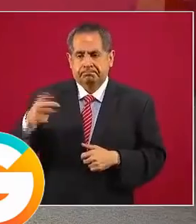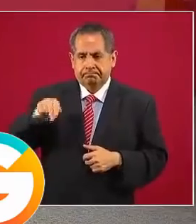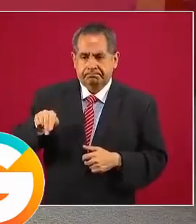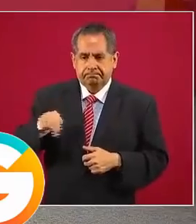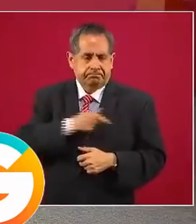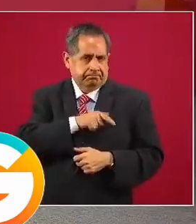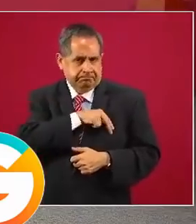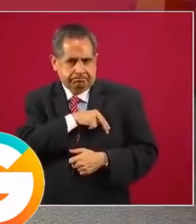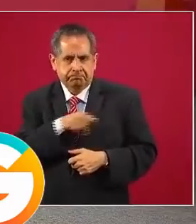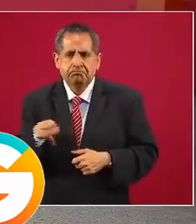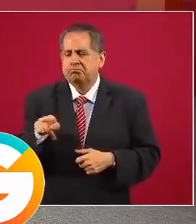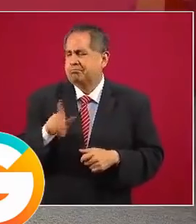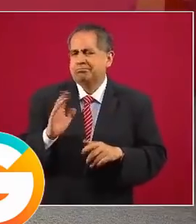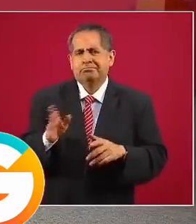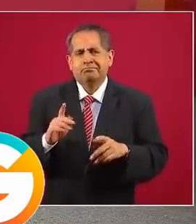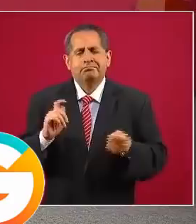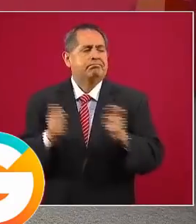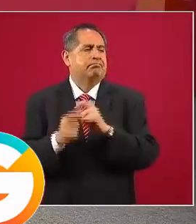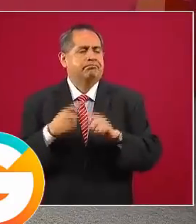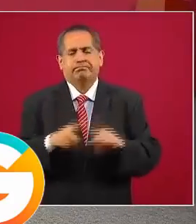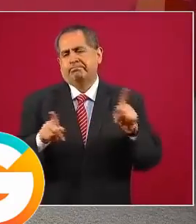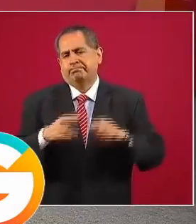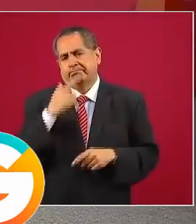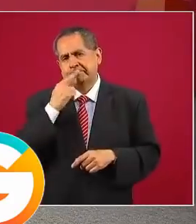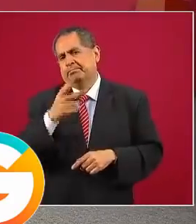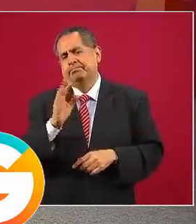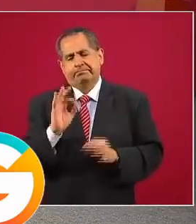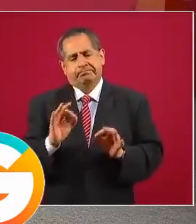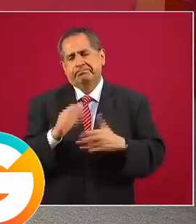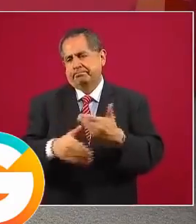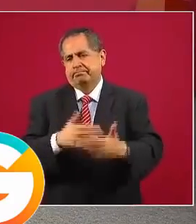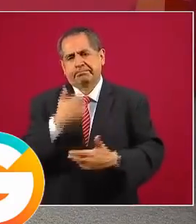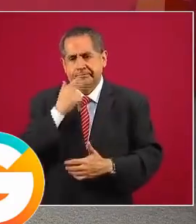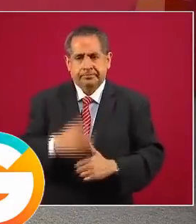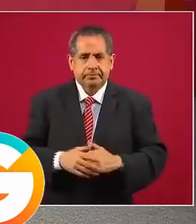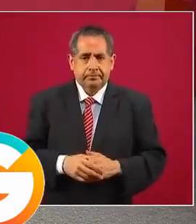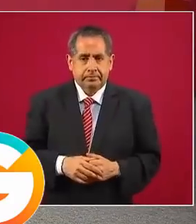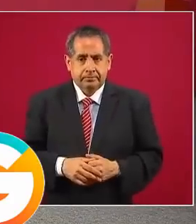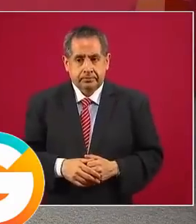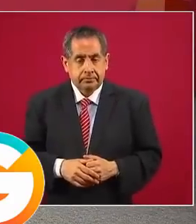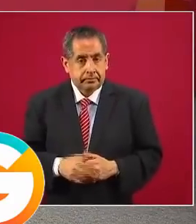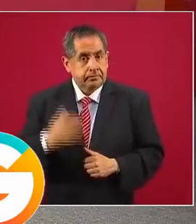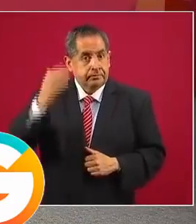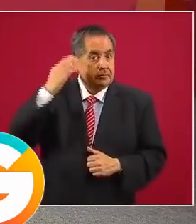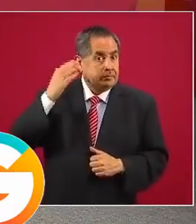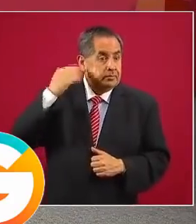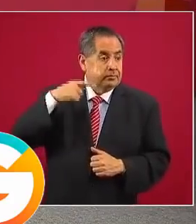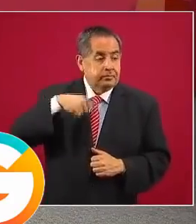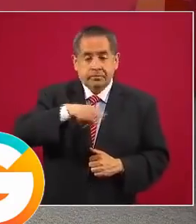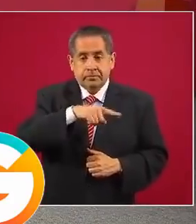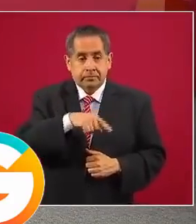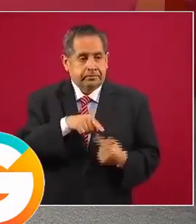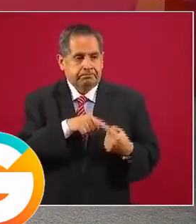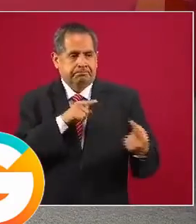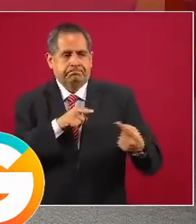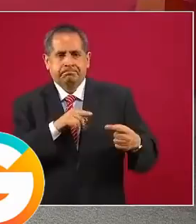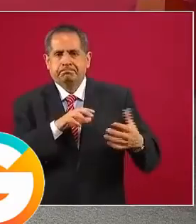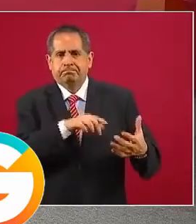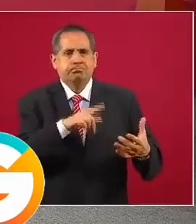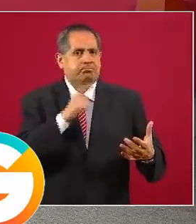es distinto. También no se atrevían nuestros